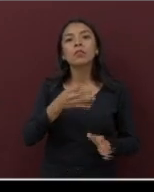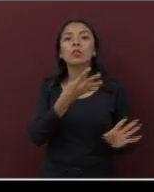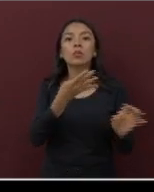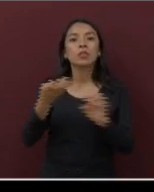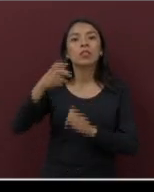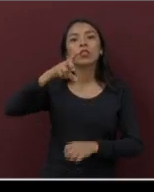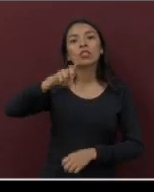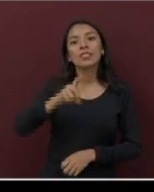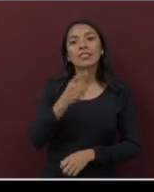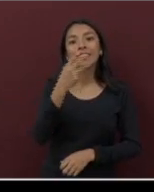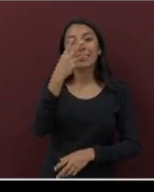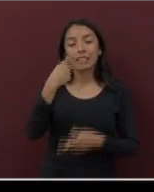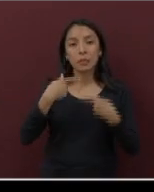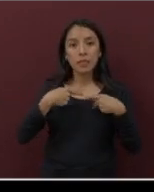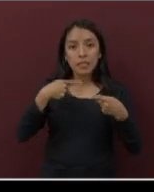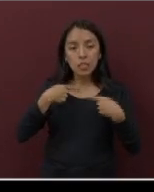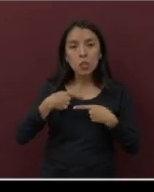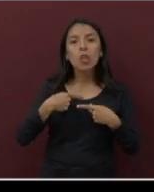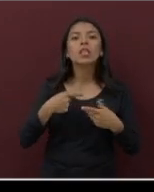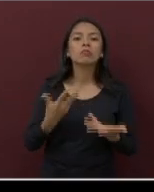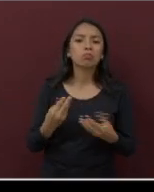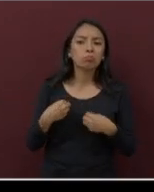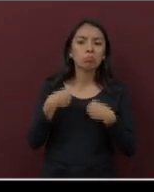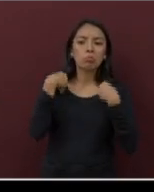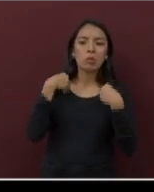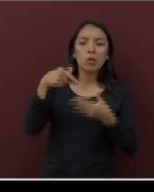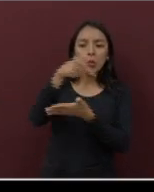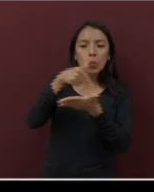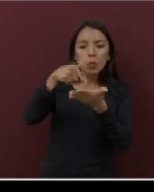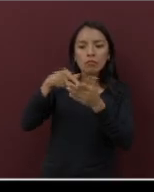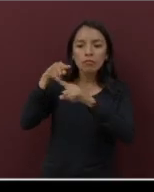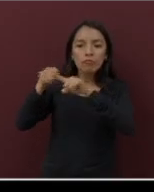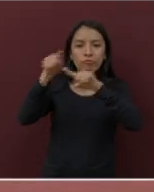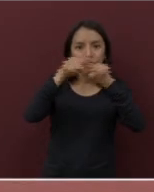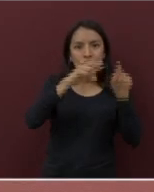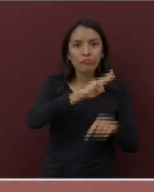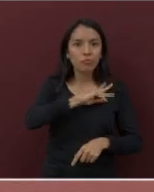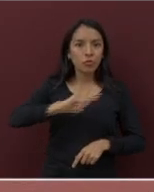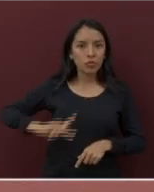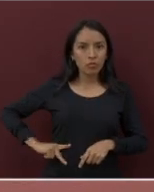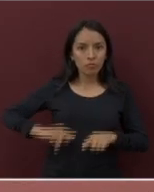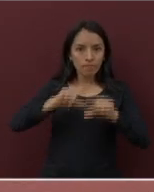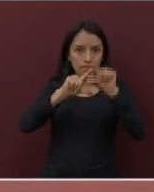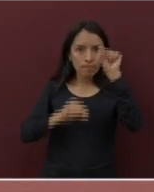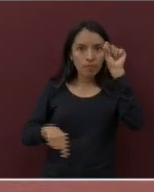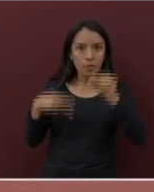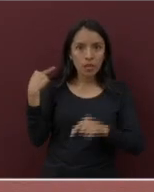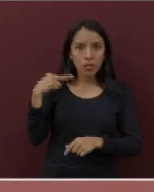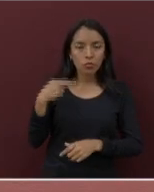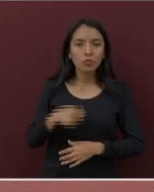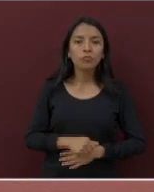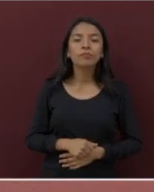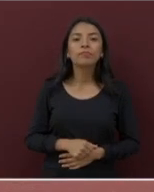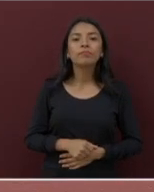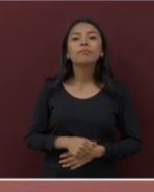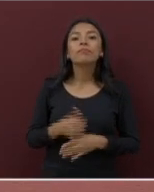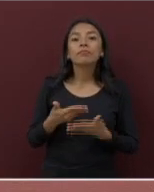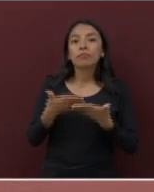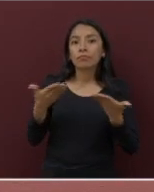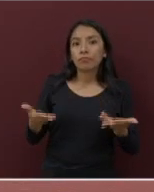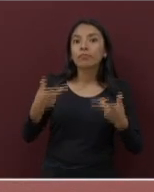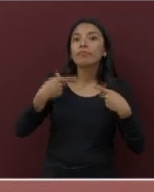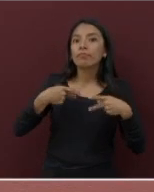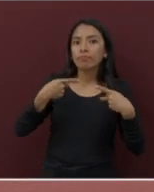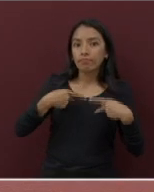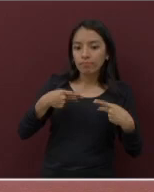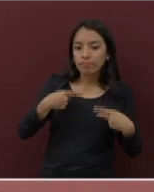16.933 enfermos residentes de diferentes municipios de la entidad. Respecto a los pacientes que recién desarrollaron